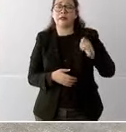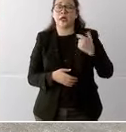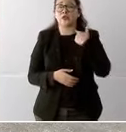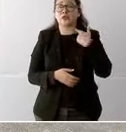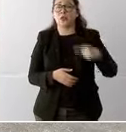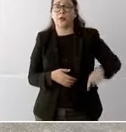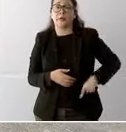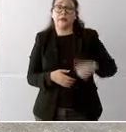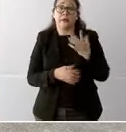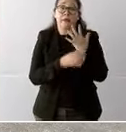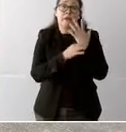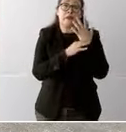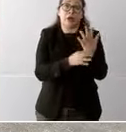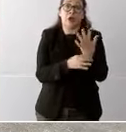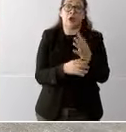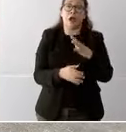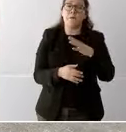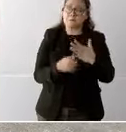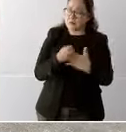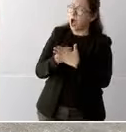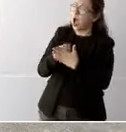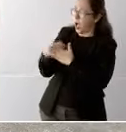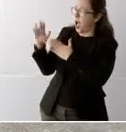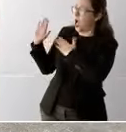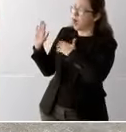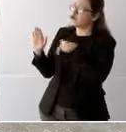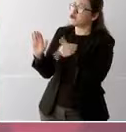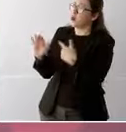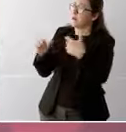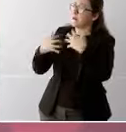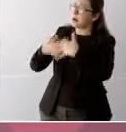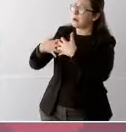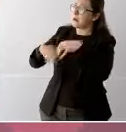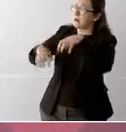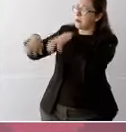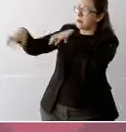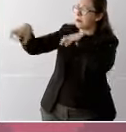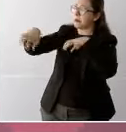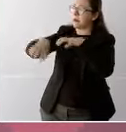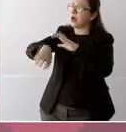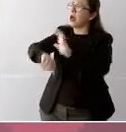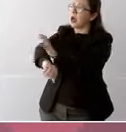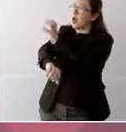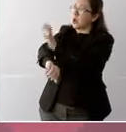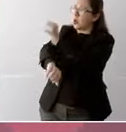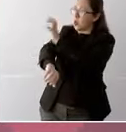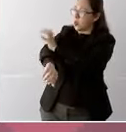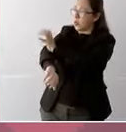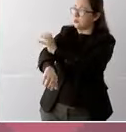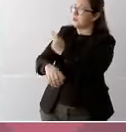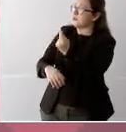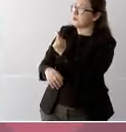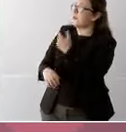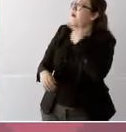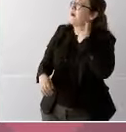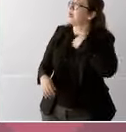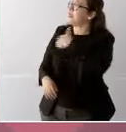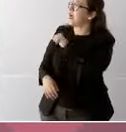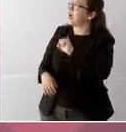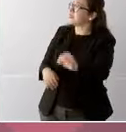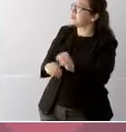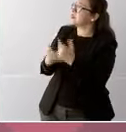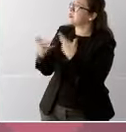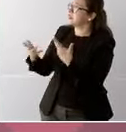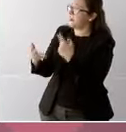termoeléctricas, 12, y que necesitaban gas para las 12 plantas